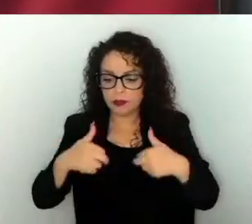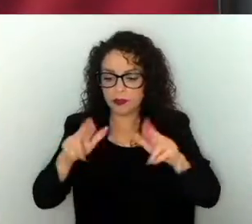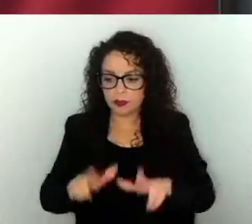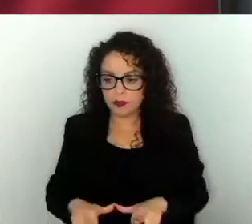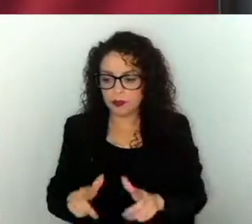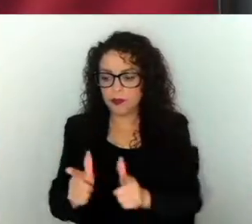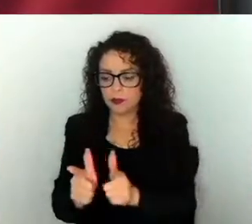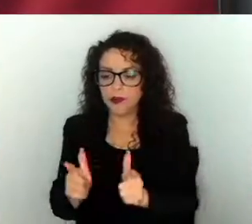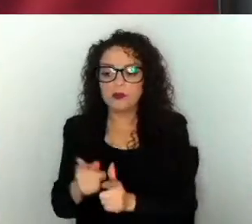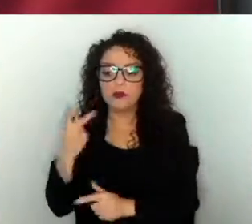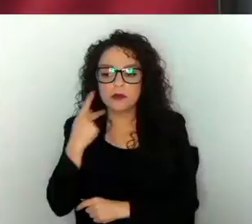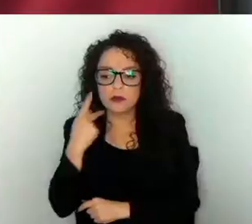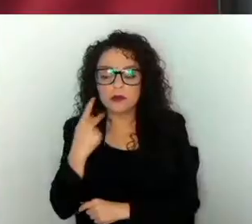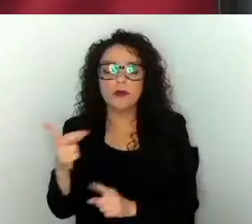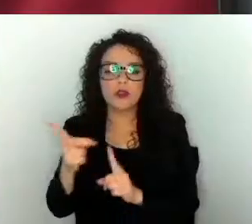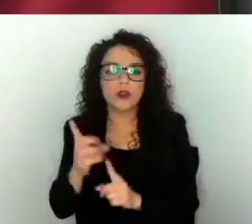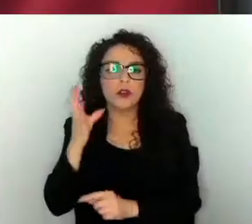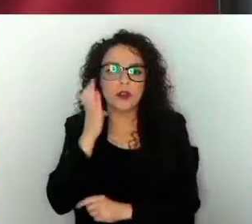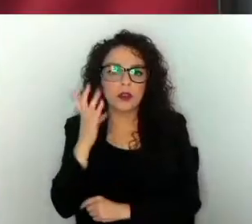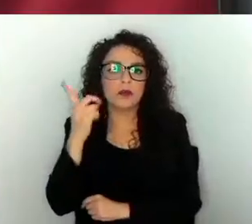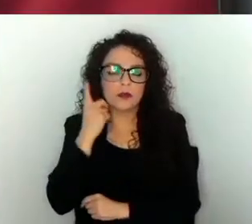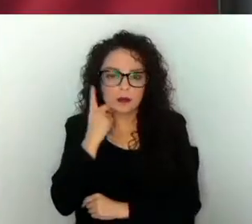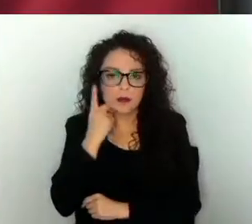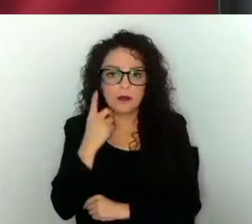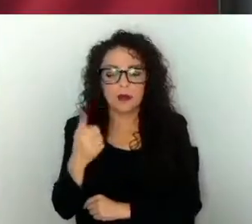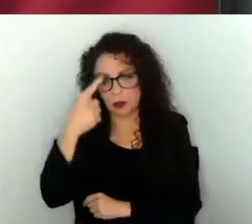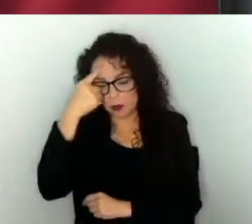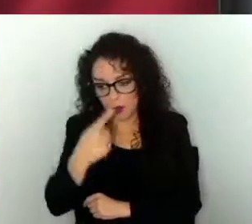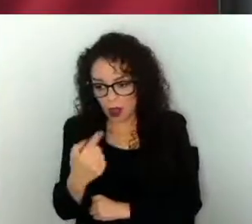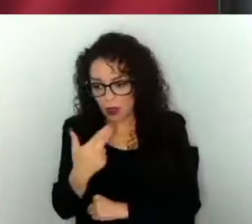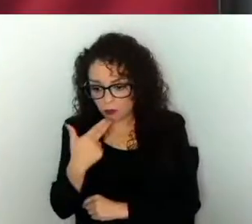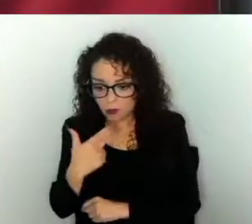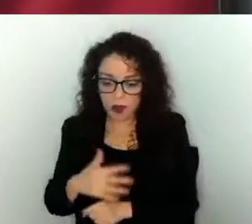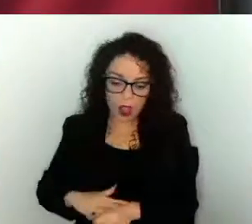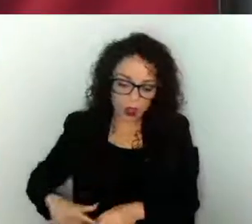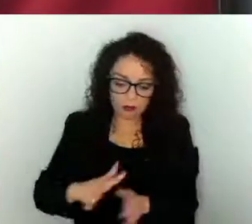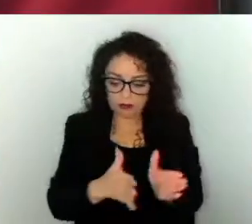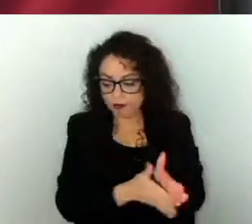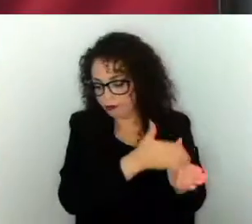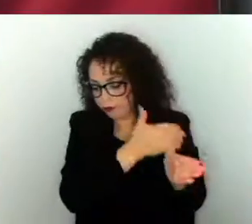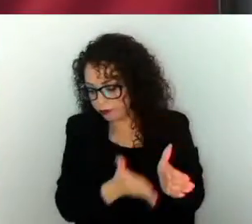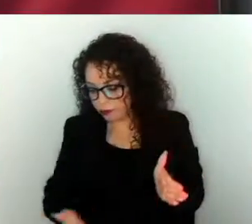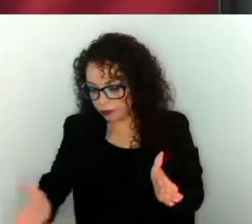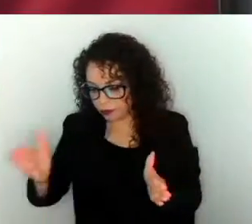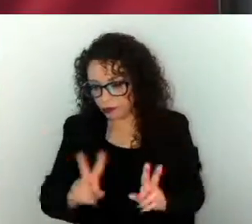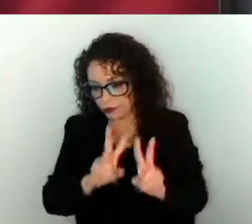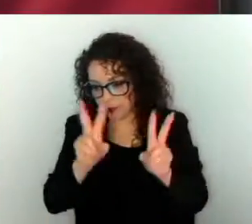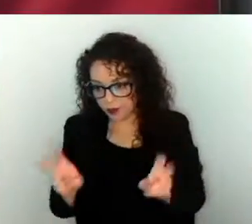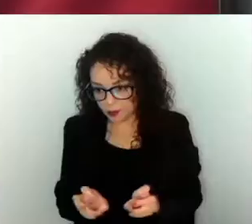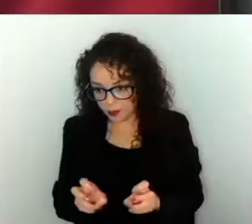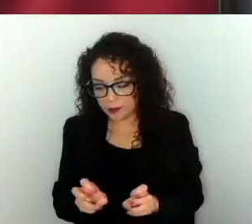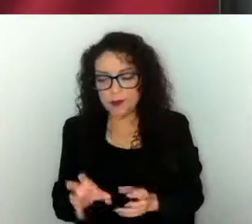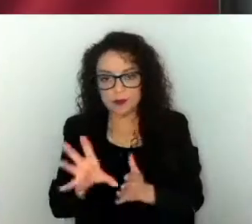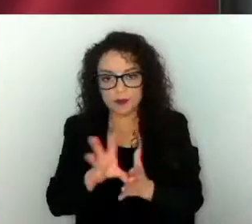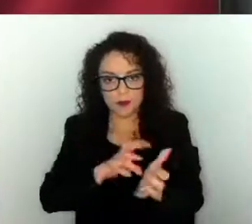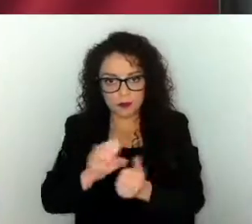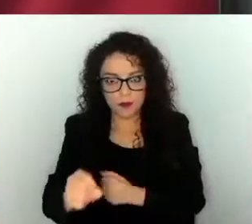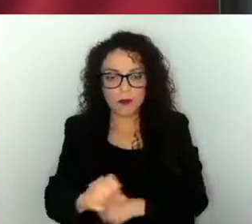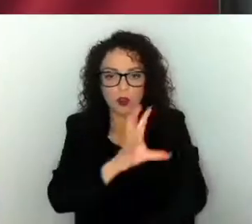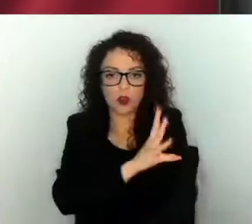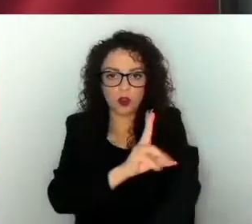Poder Legislativo y agrega que funcionará para todo el ejercicio constitucional y estará integrada por los coordinadores de los